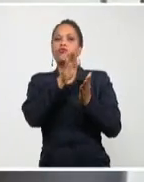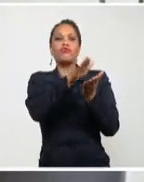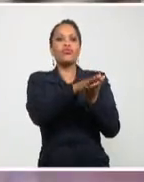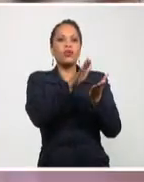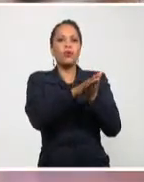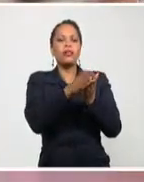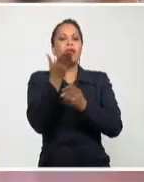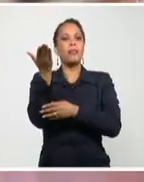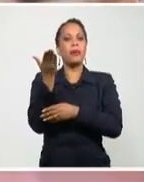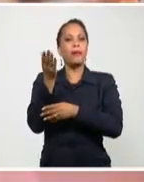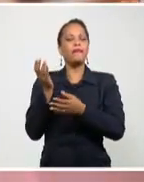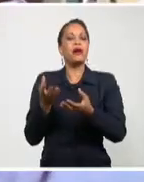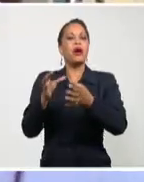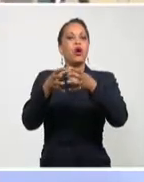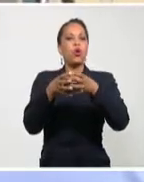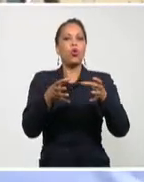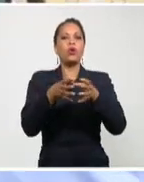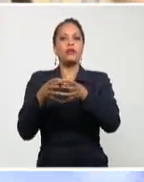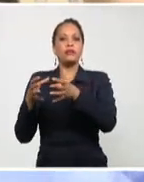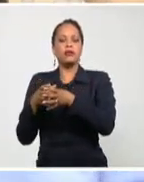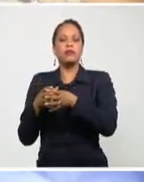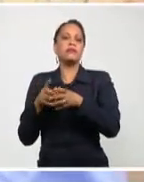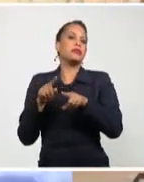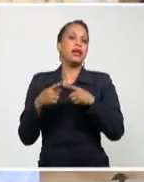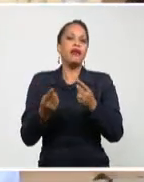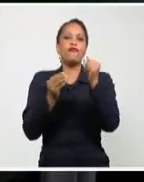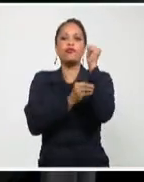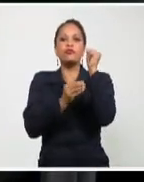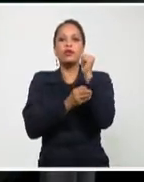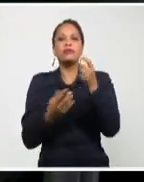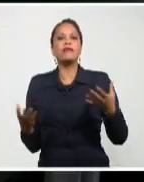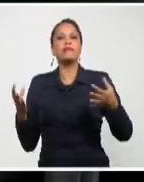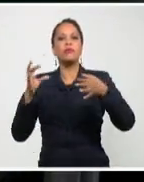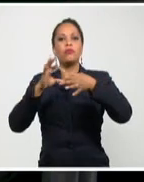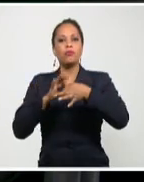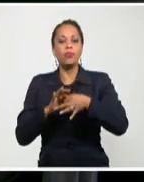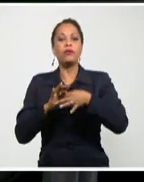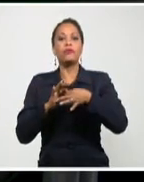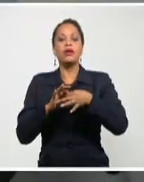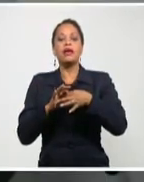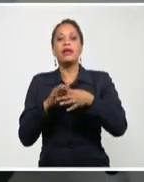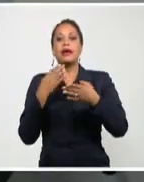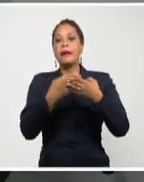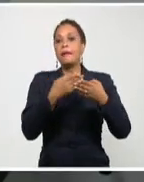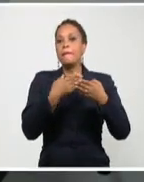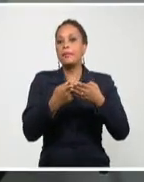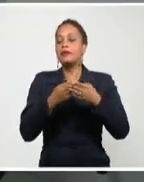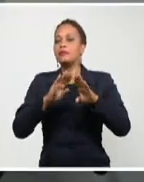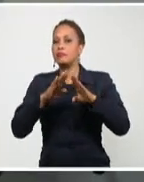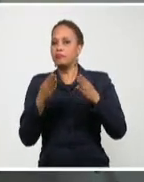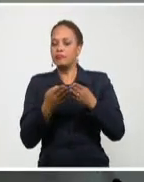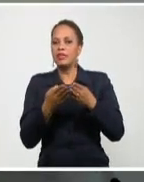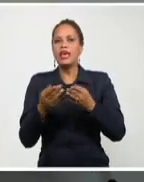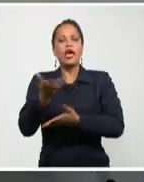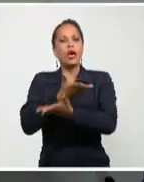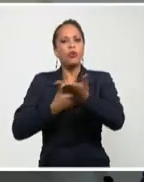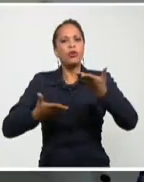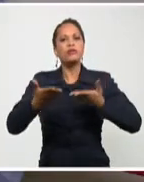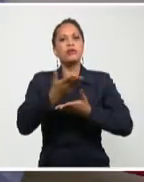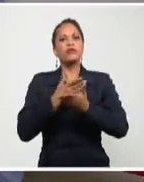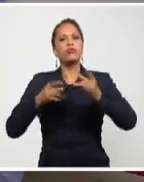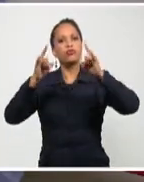demandas colectivas. Se trata de fortalecer el vínculo universidad-empresa en todos los niveles. Uno ve una interacción creciente de las